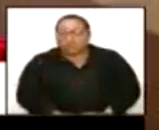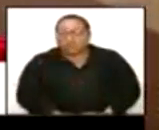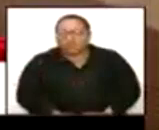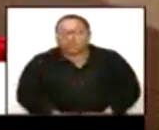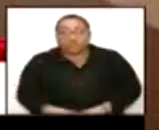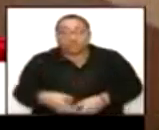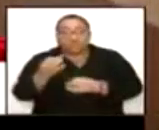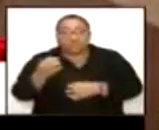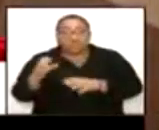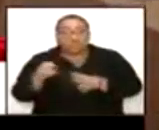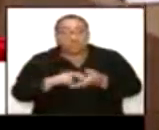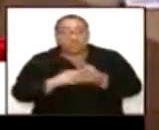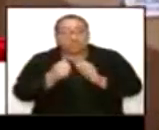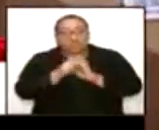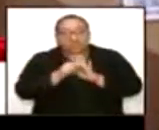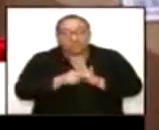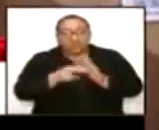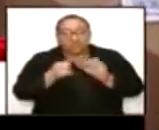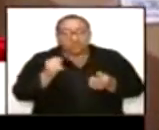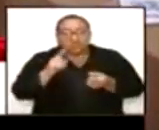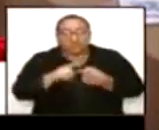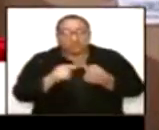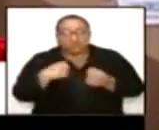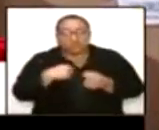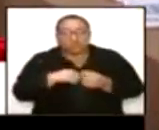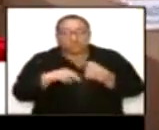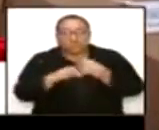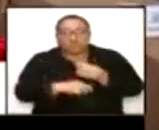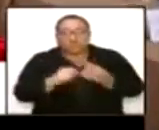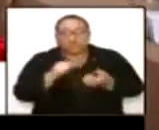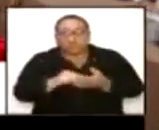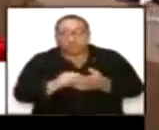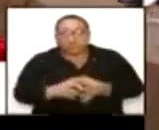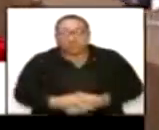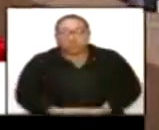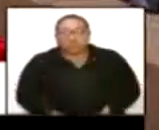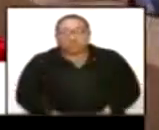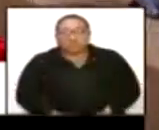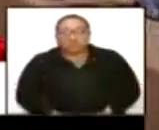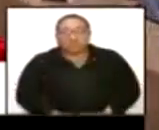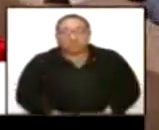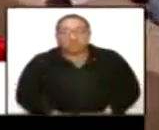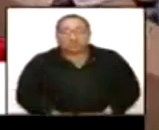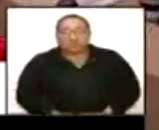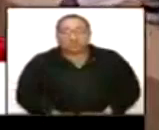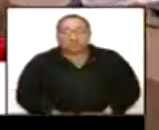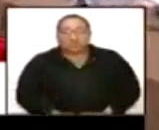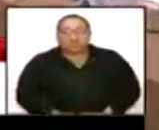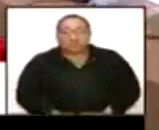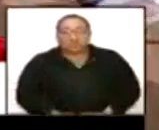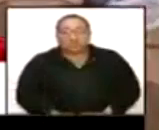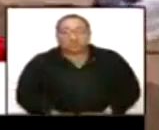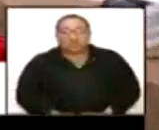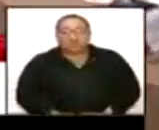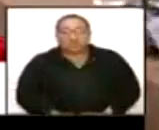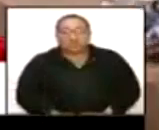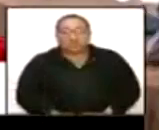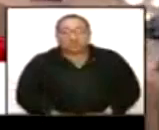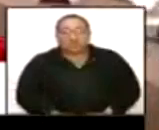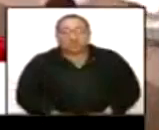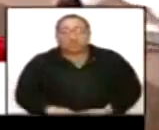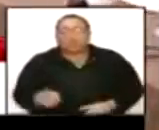es incidir en la normativa que hoy está vigente en nuestro país y que está vigente no por capricho o interés particular